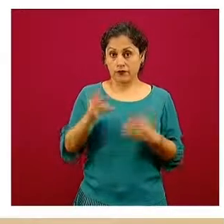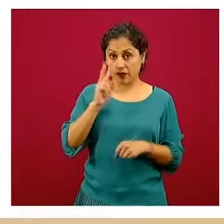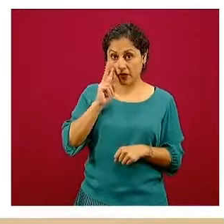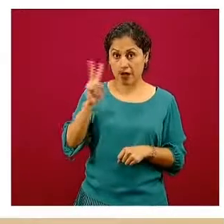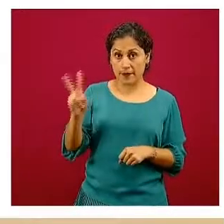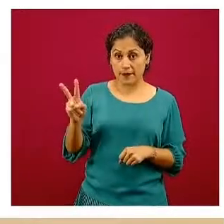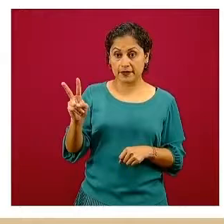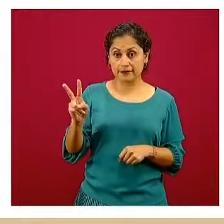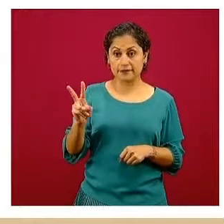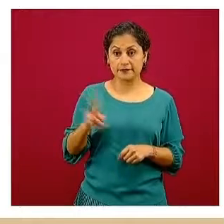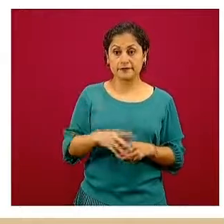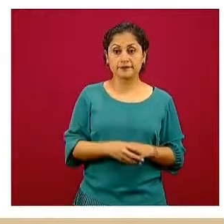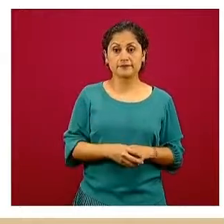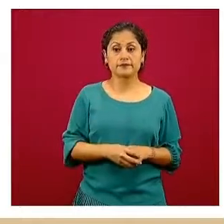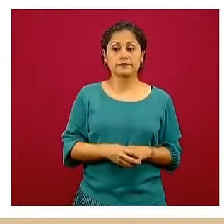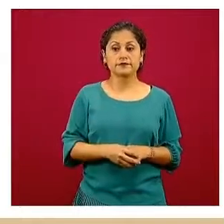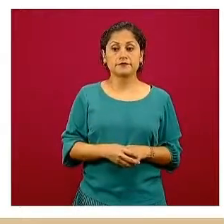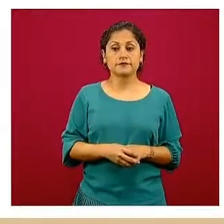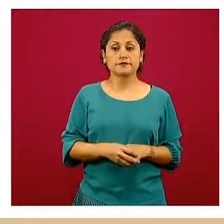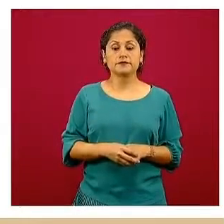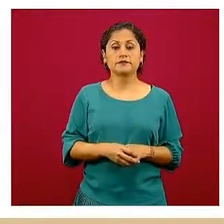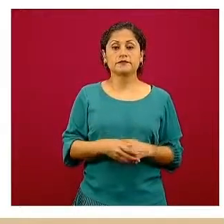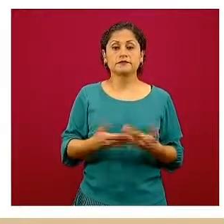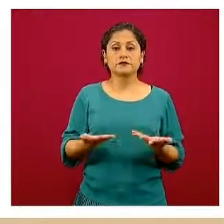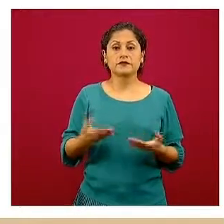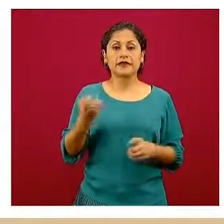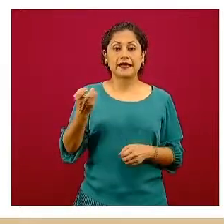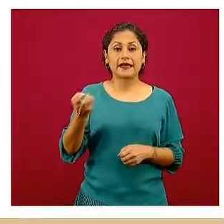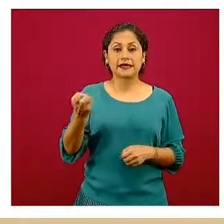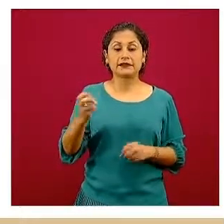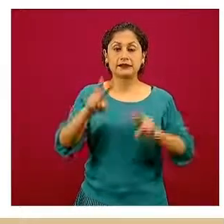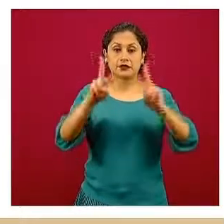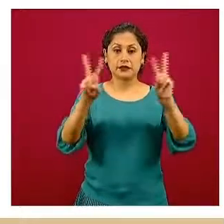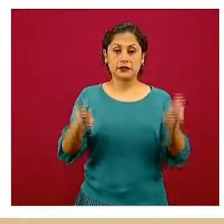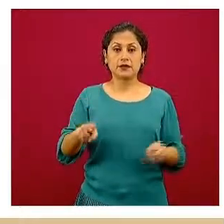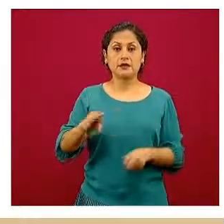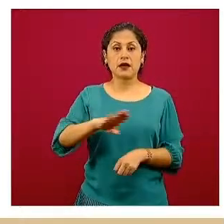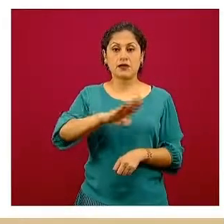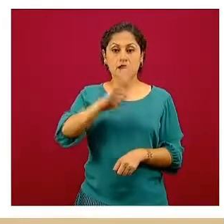es precisamente porque ahora estamos viendo la distribución de las defunciones, de estas